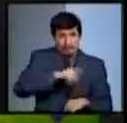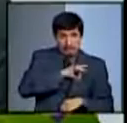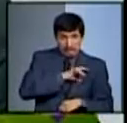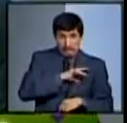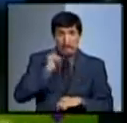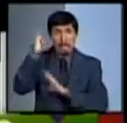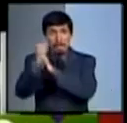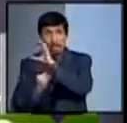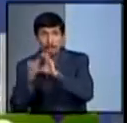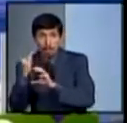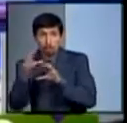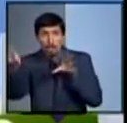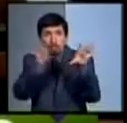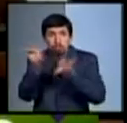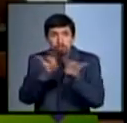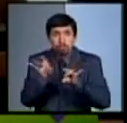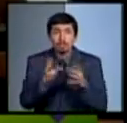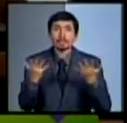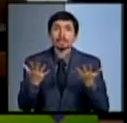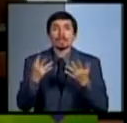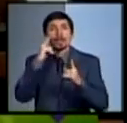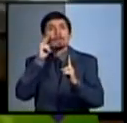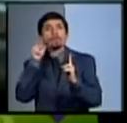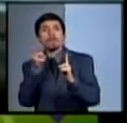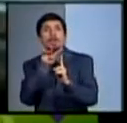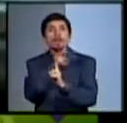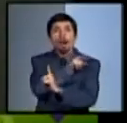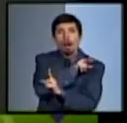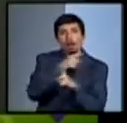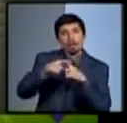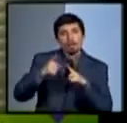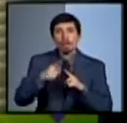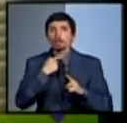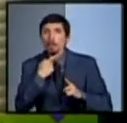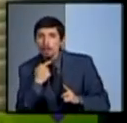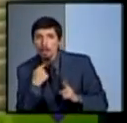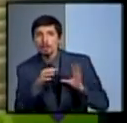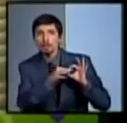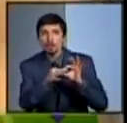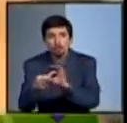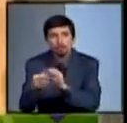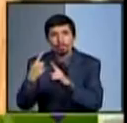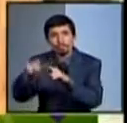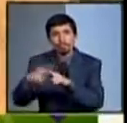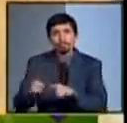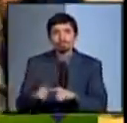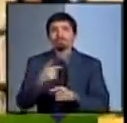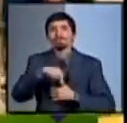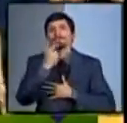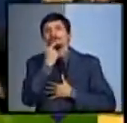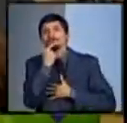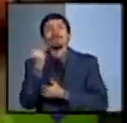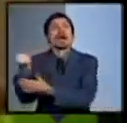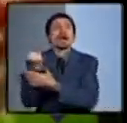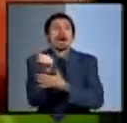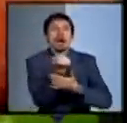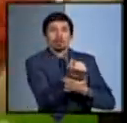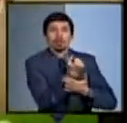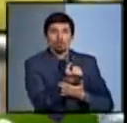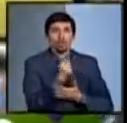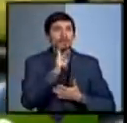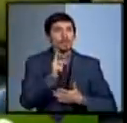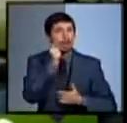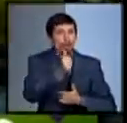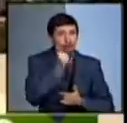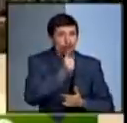de ser incluidos. Son tantas las miradas, intereses y consecuencias. Por eso, esta vez pediremos ayuda a quienes día a